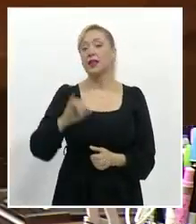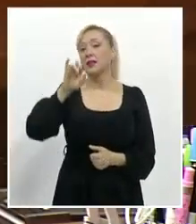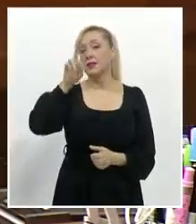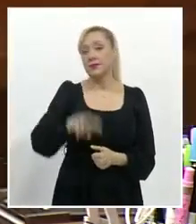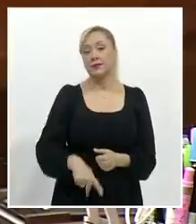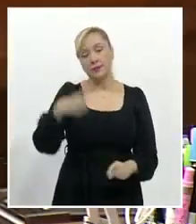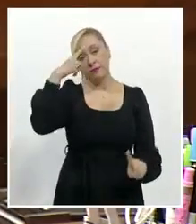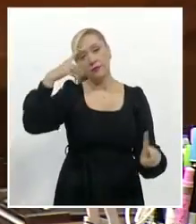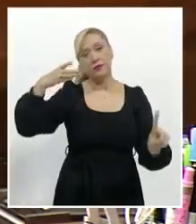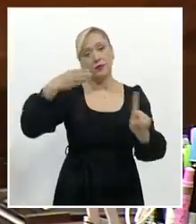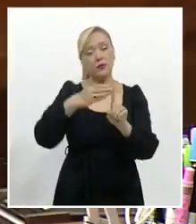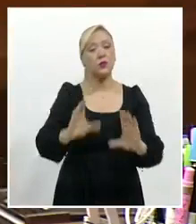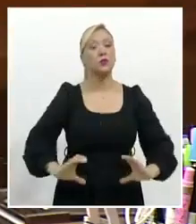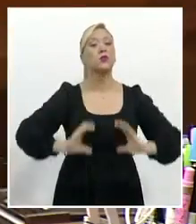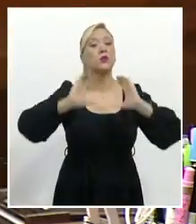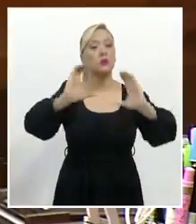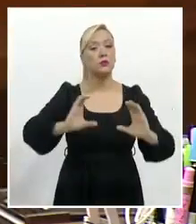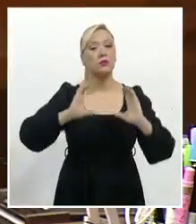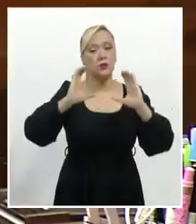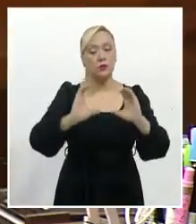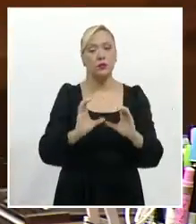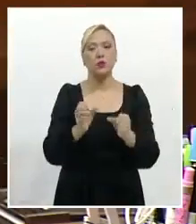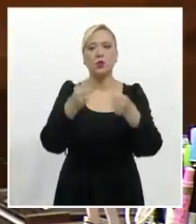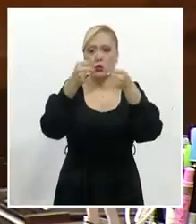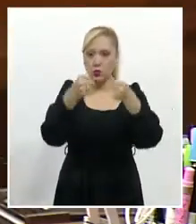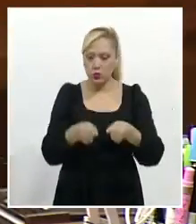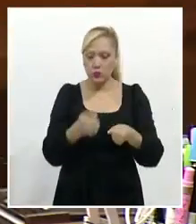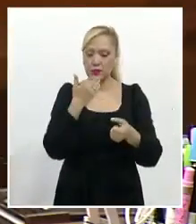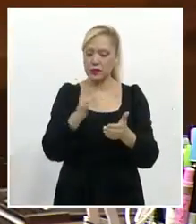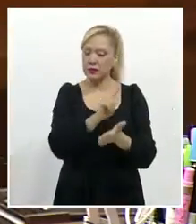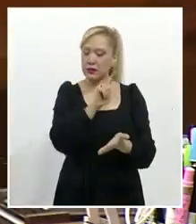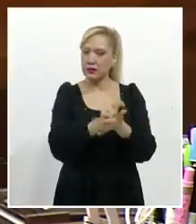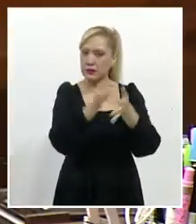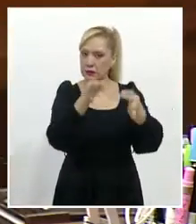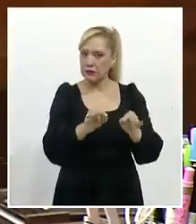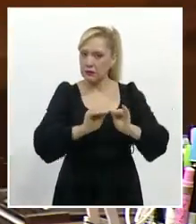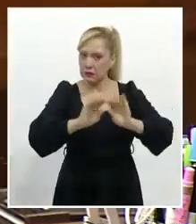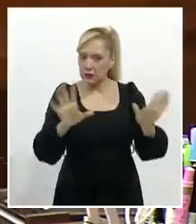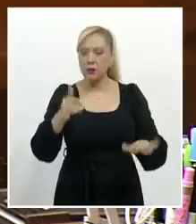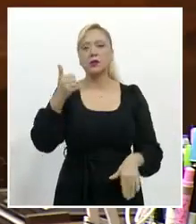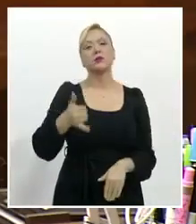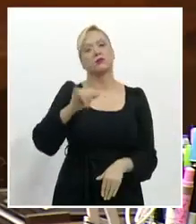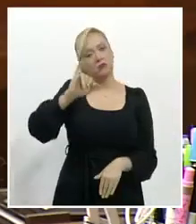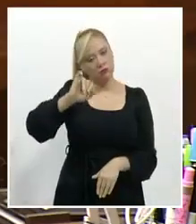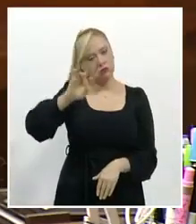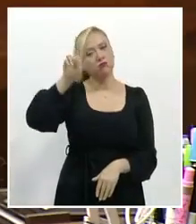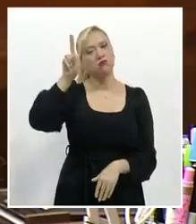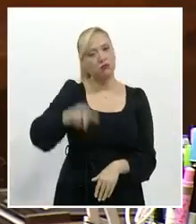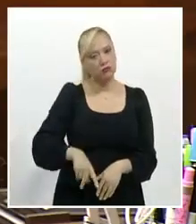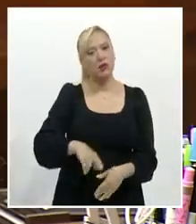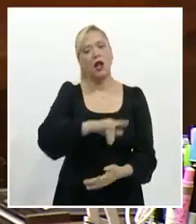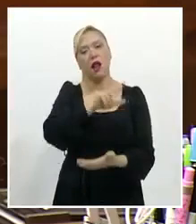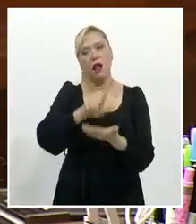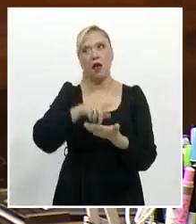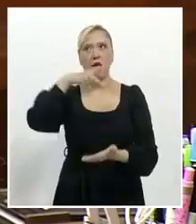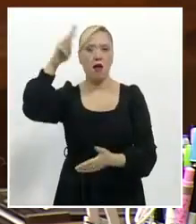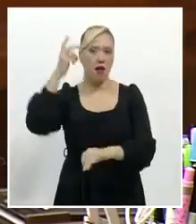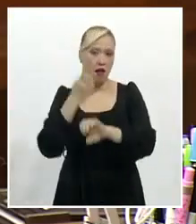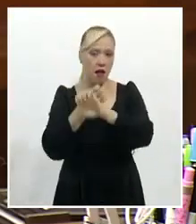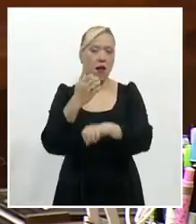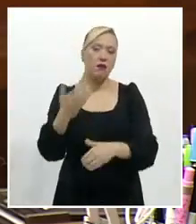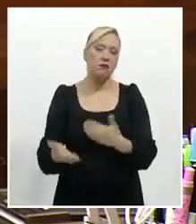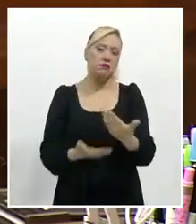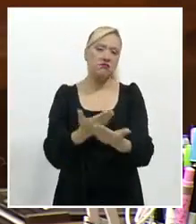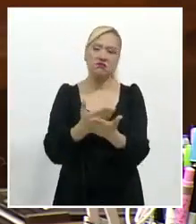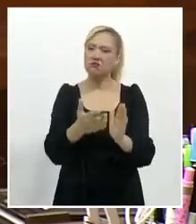Con la finalidad de tutelar el principio de seguridad jurídica y de dar congruencia al orden jurídico local, se propone